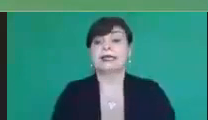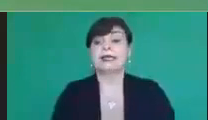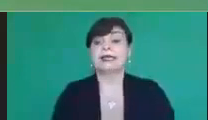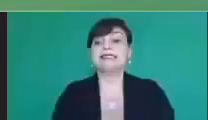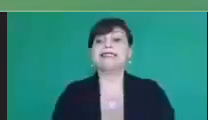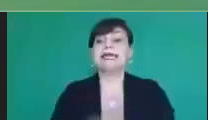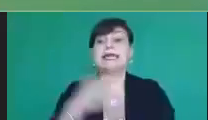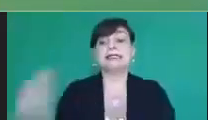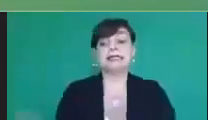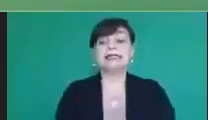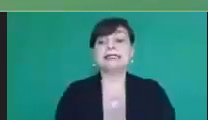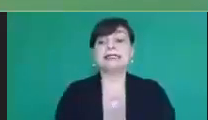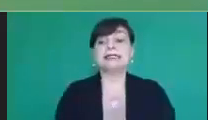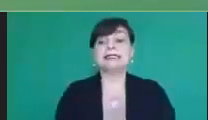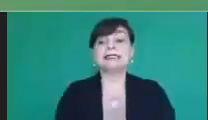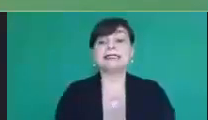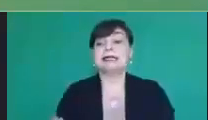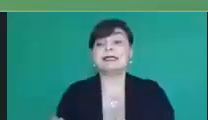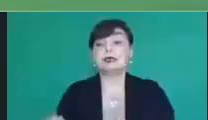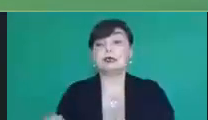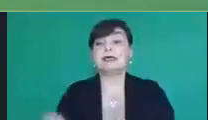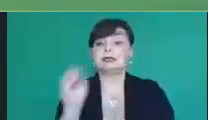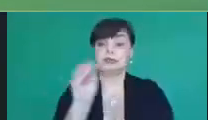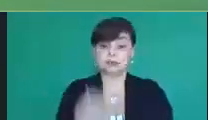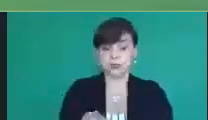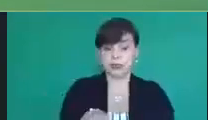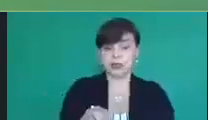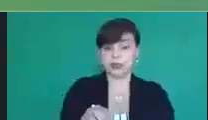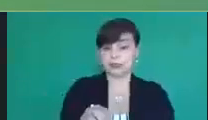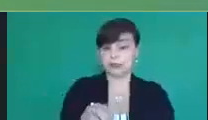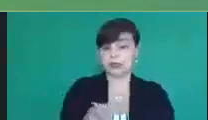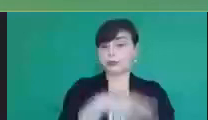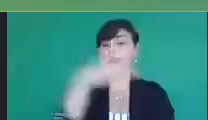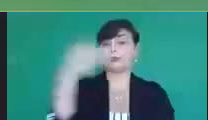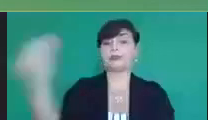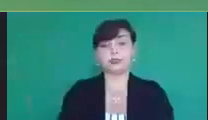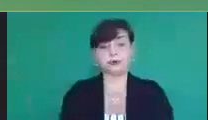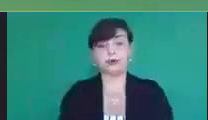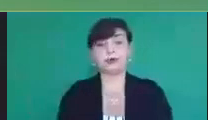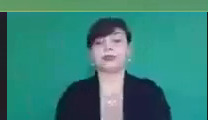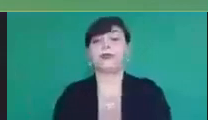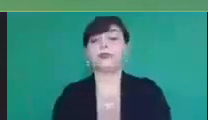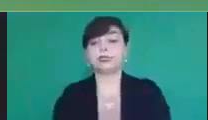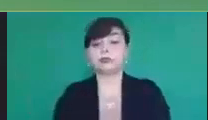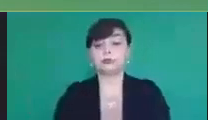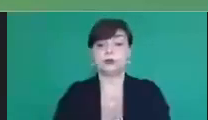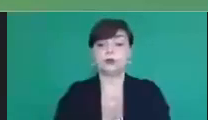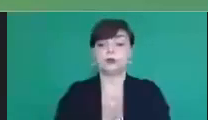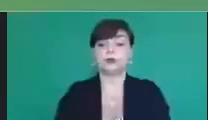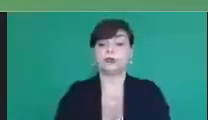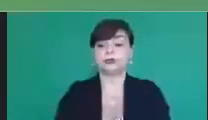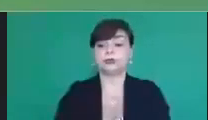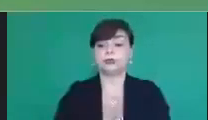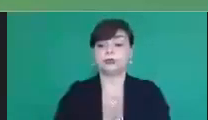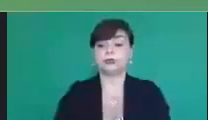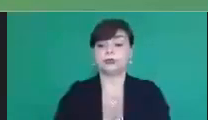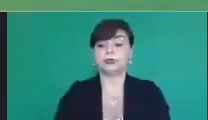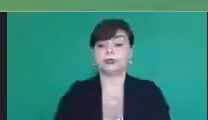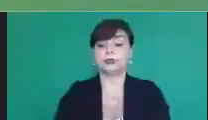y se garantiza la inocuidad, no solo de este patógeno, sino de muchísimos otros.